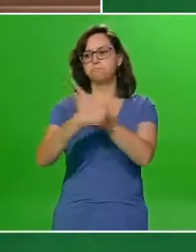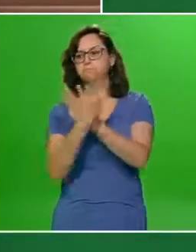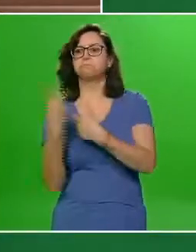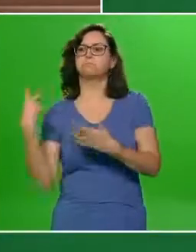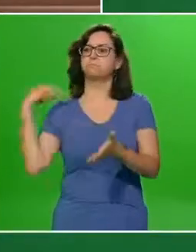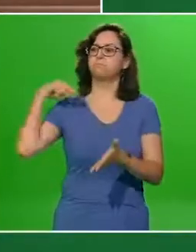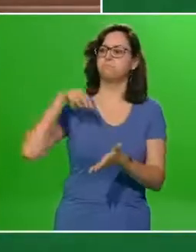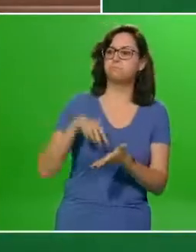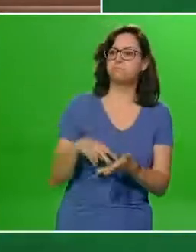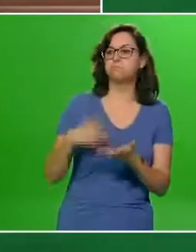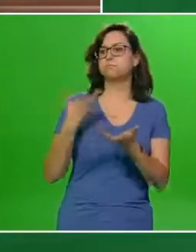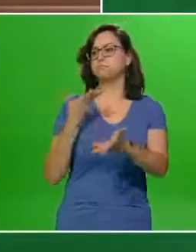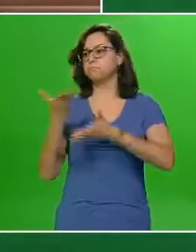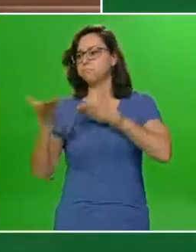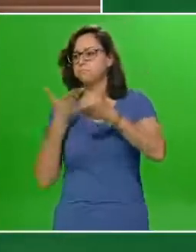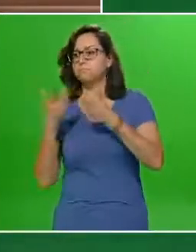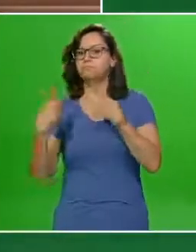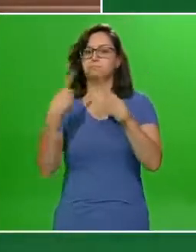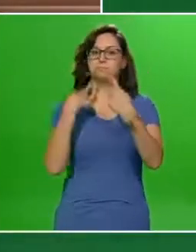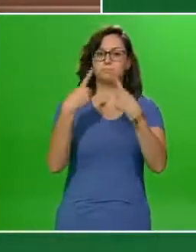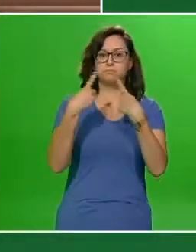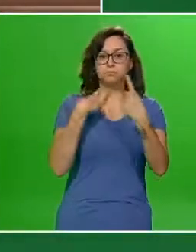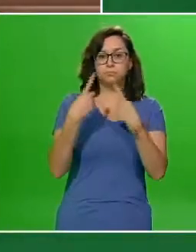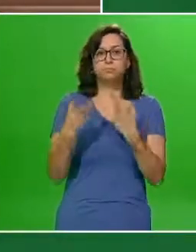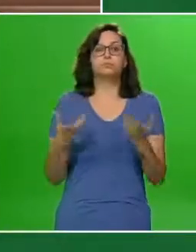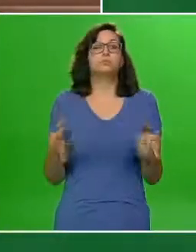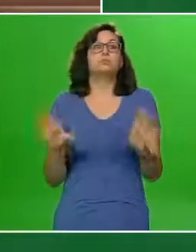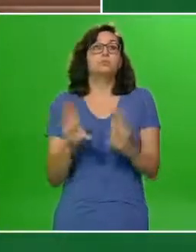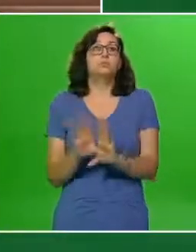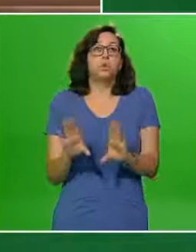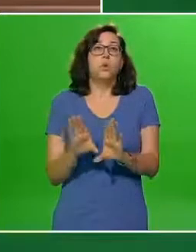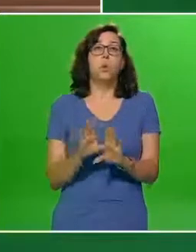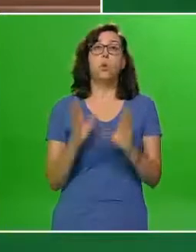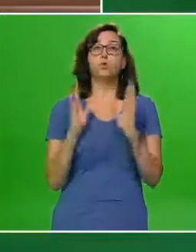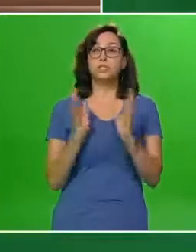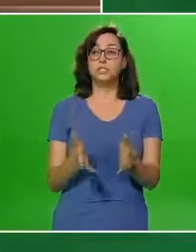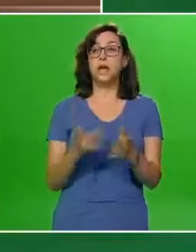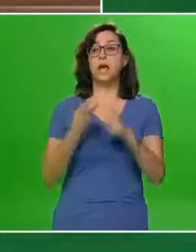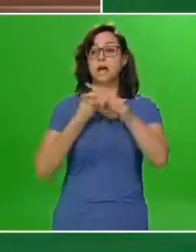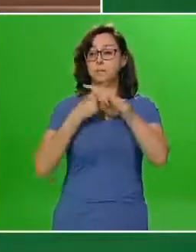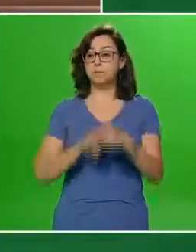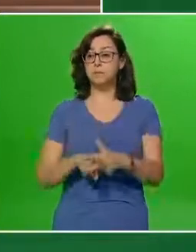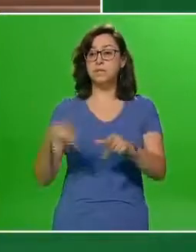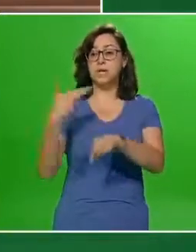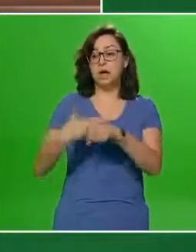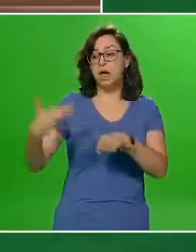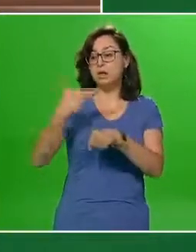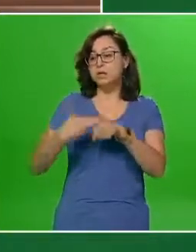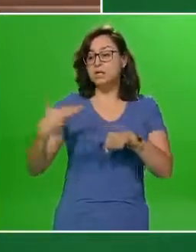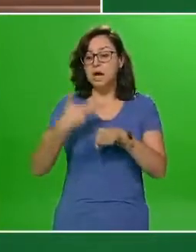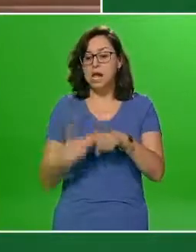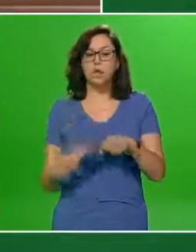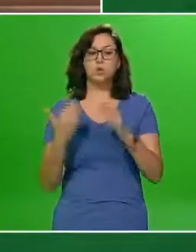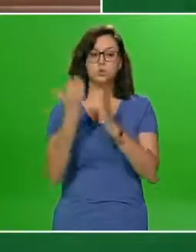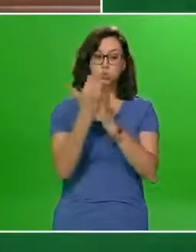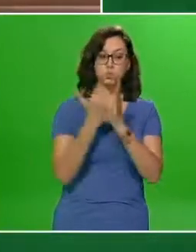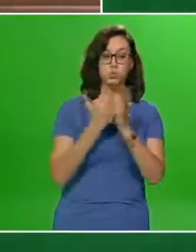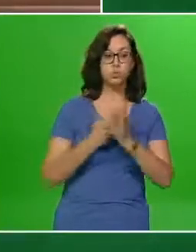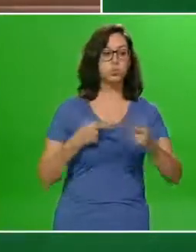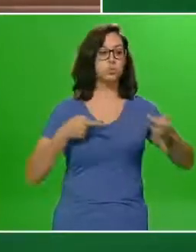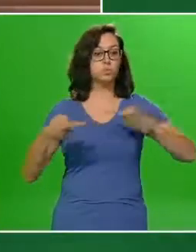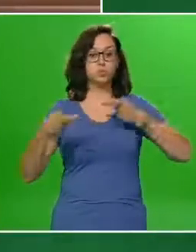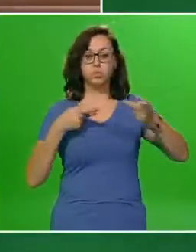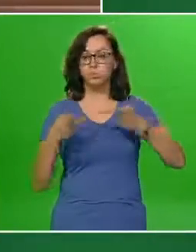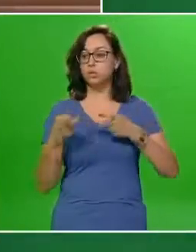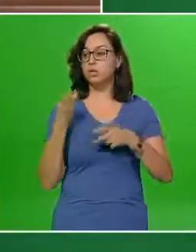autoridades sanitarias de Quintana Roo, en donde se están implementando una serie de estrategias para controlar